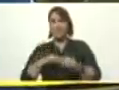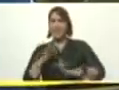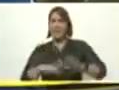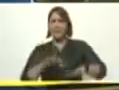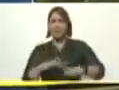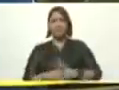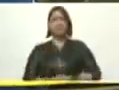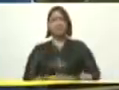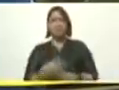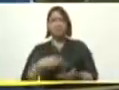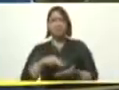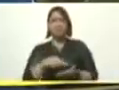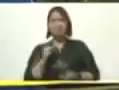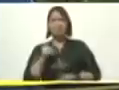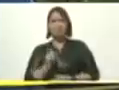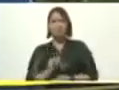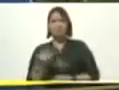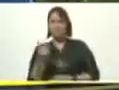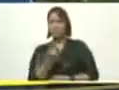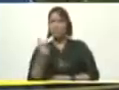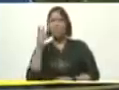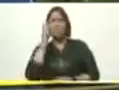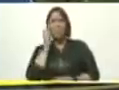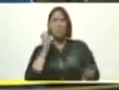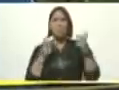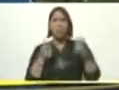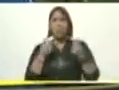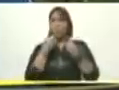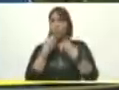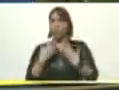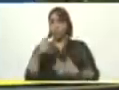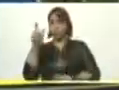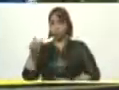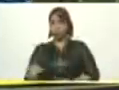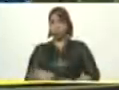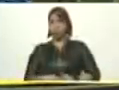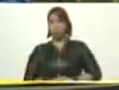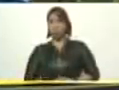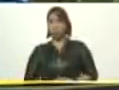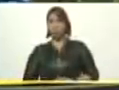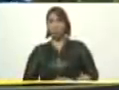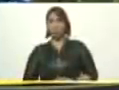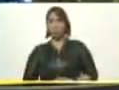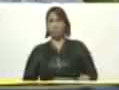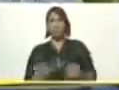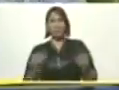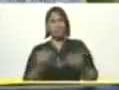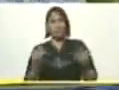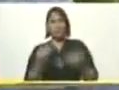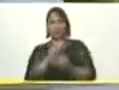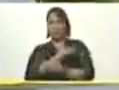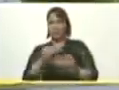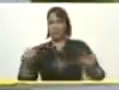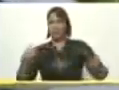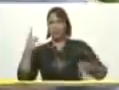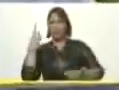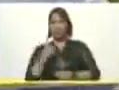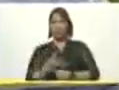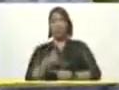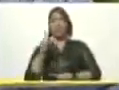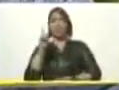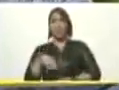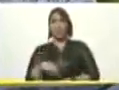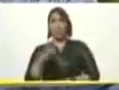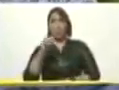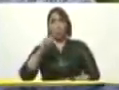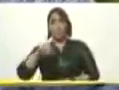hermanos tremendo talento y siempre les deseo el éxito que se merece y también Omar a